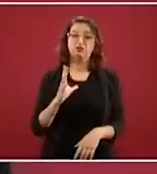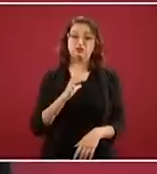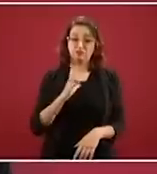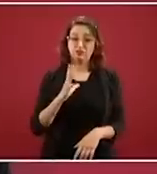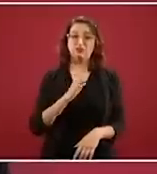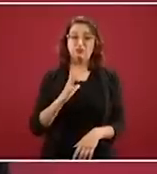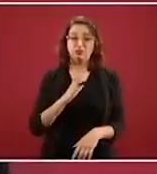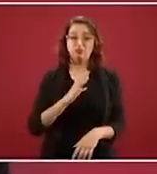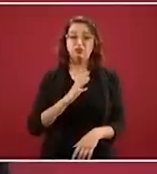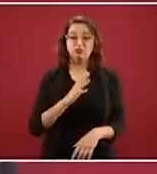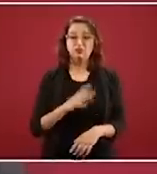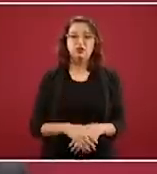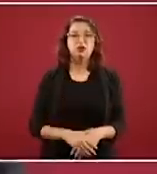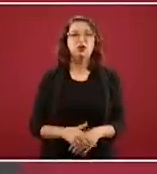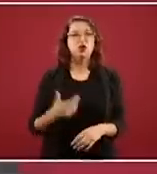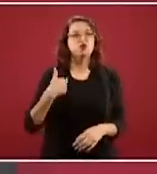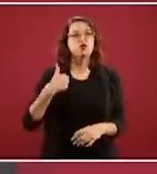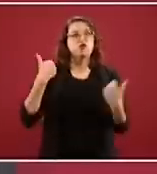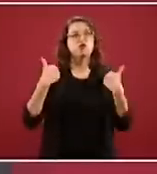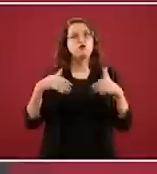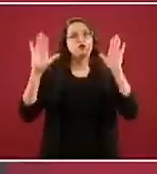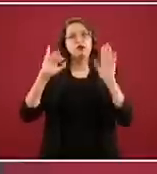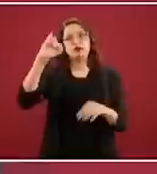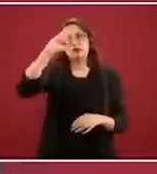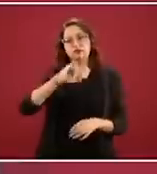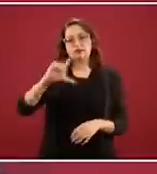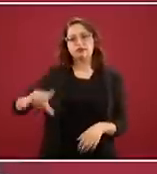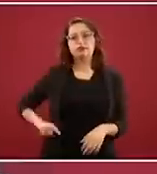Nosotros, cuando yo era jefe de gobierno,